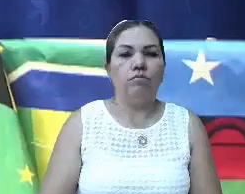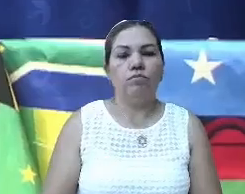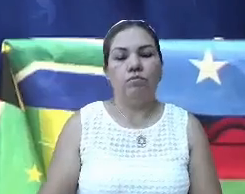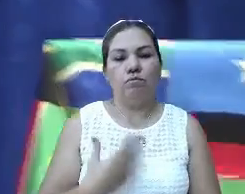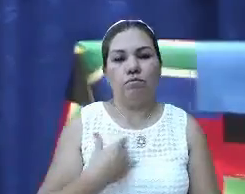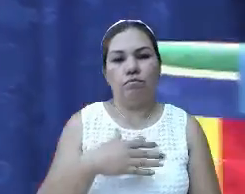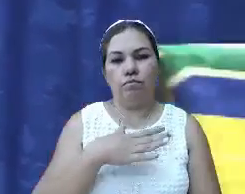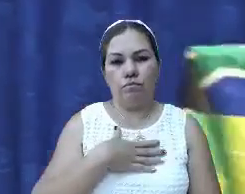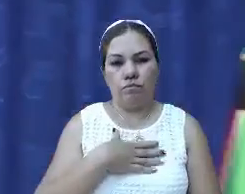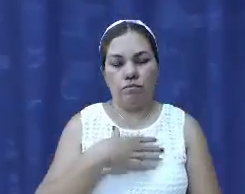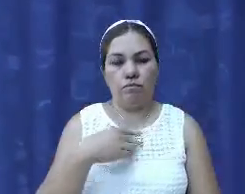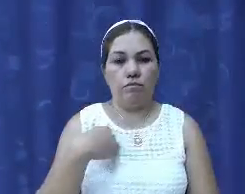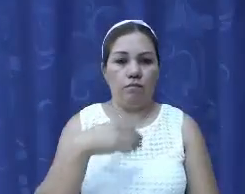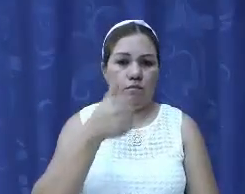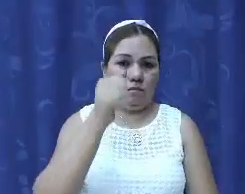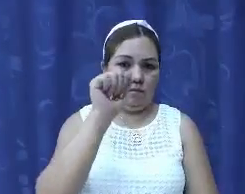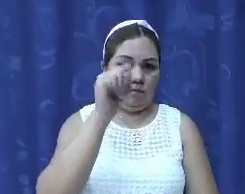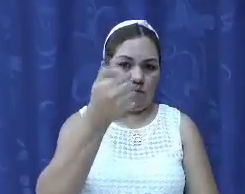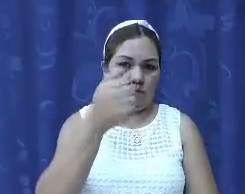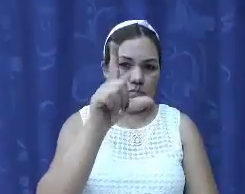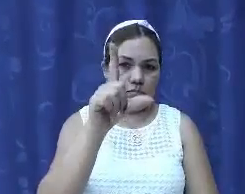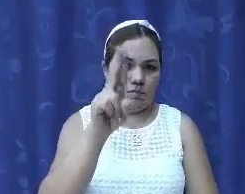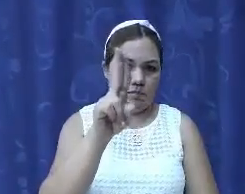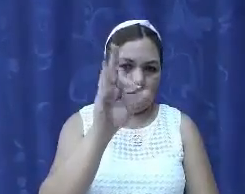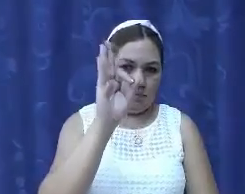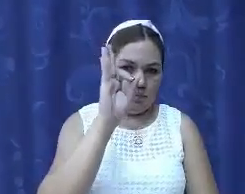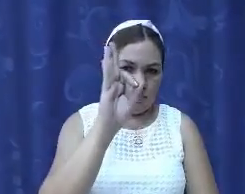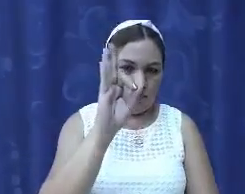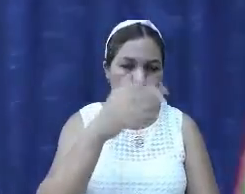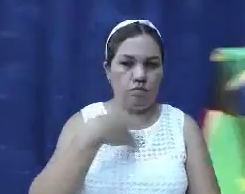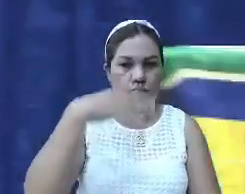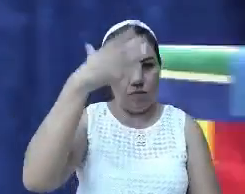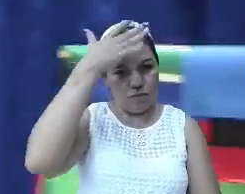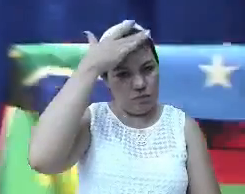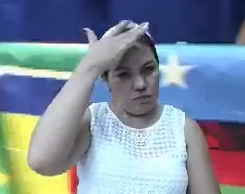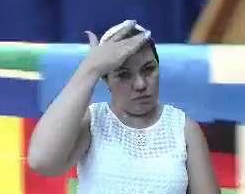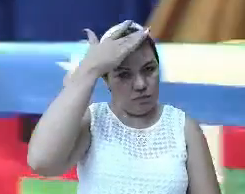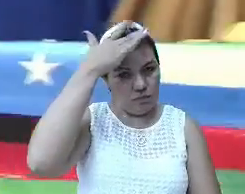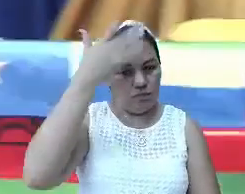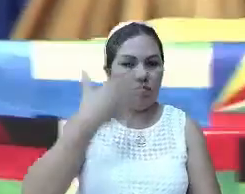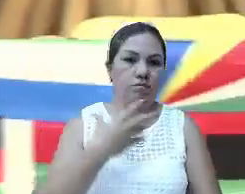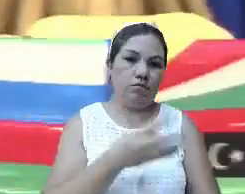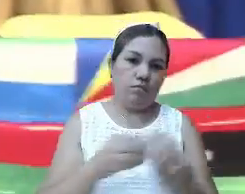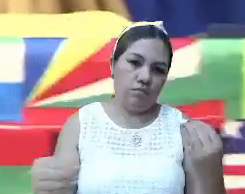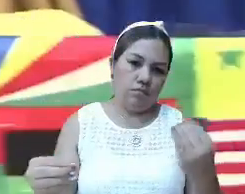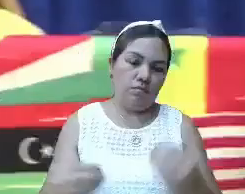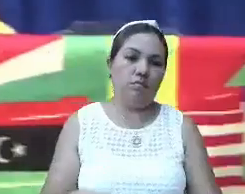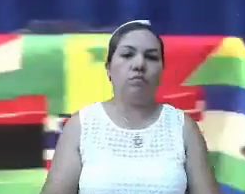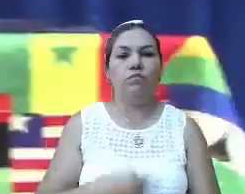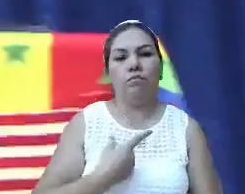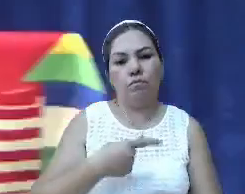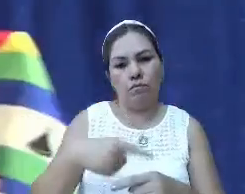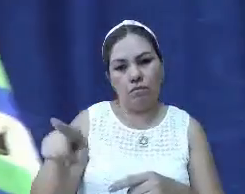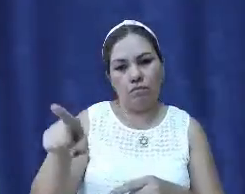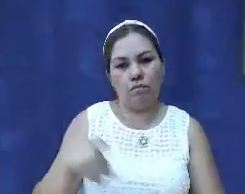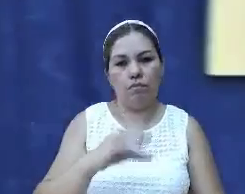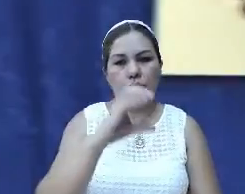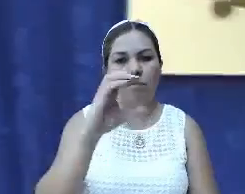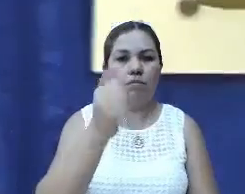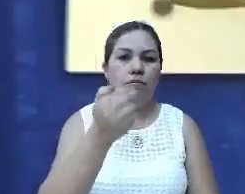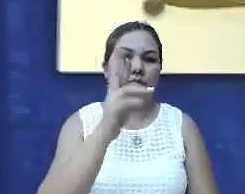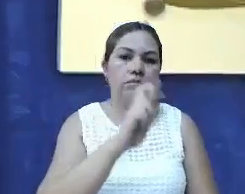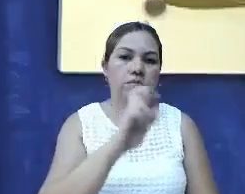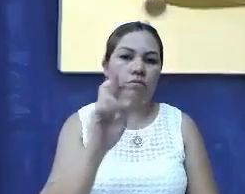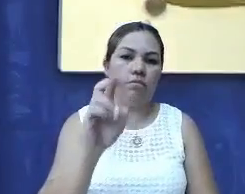estratégicos del enemigo son esos dardos que vienen a la cabeza para sacarte de carrera. Acuérdese que usted está corriendo